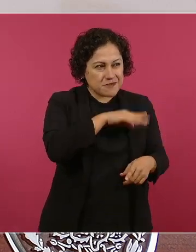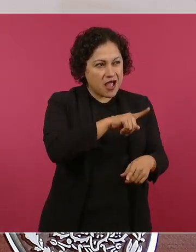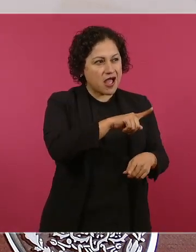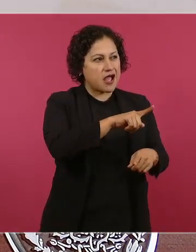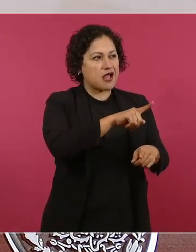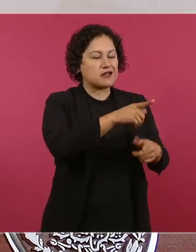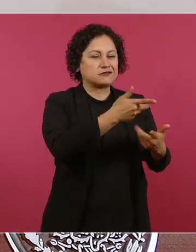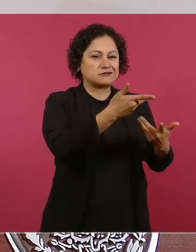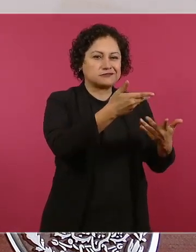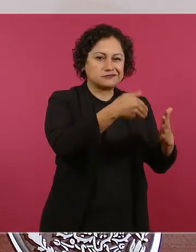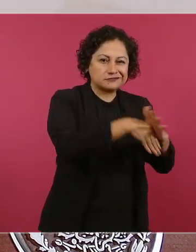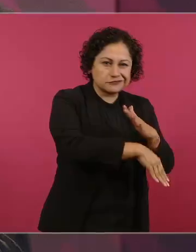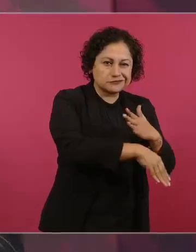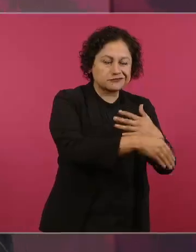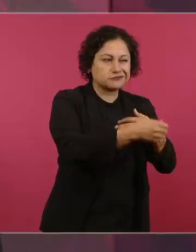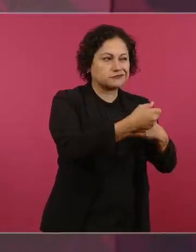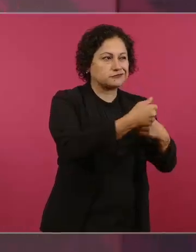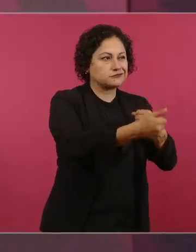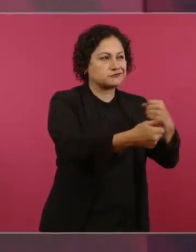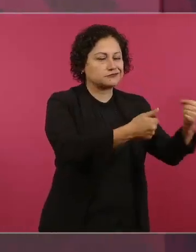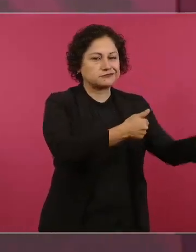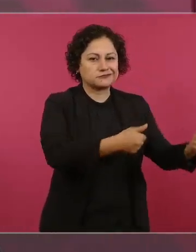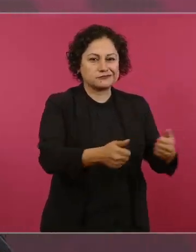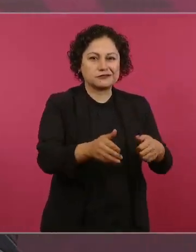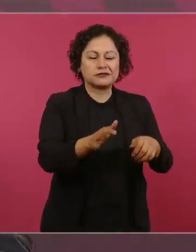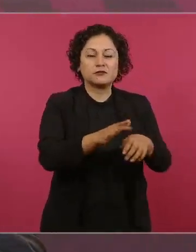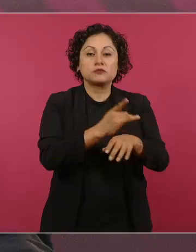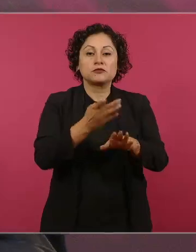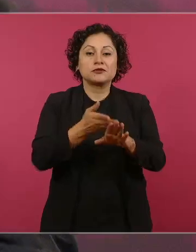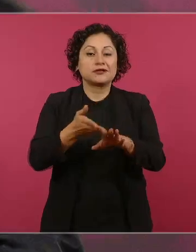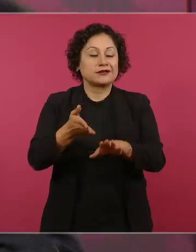fraccionado, lo privatizaron